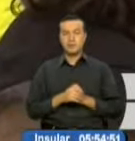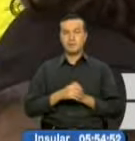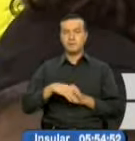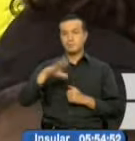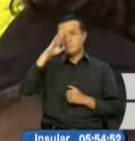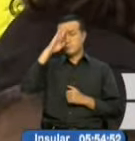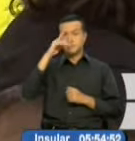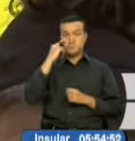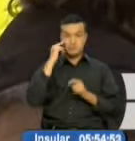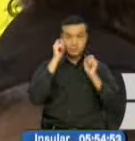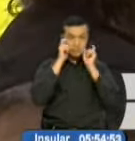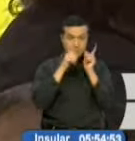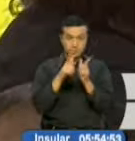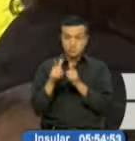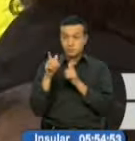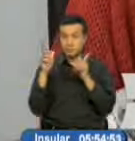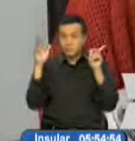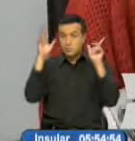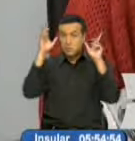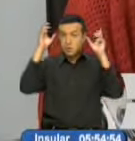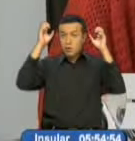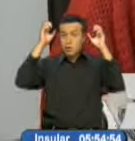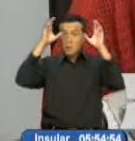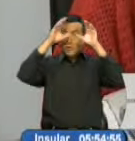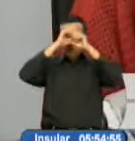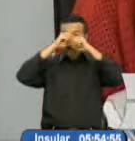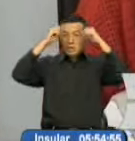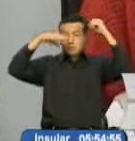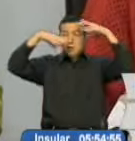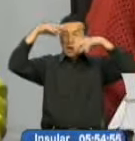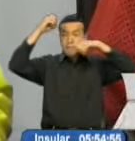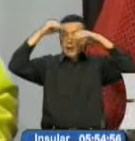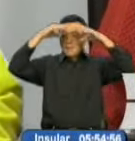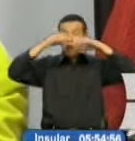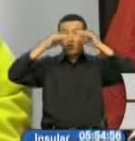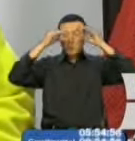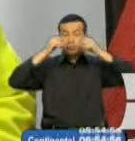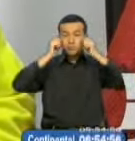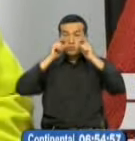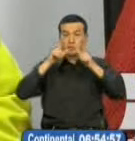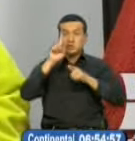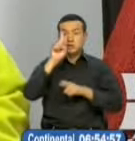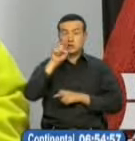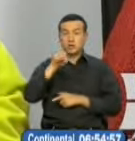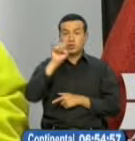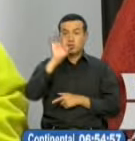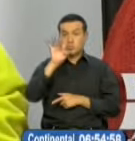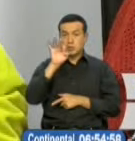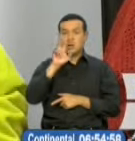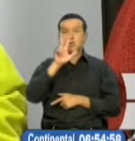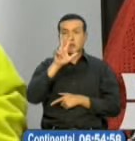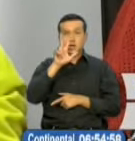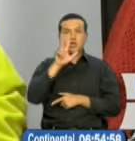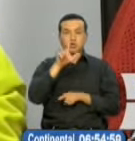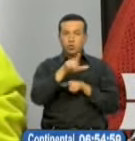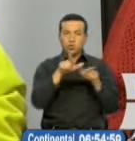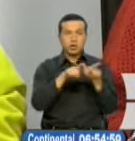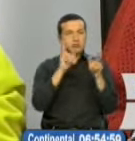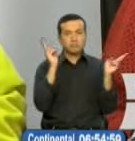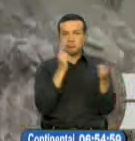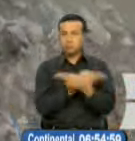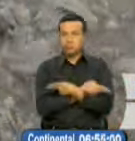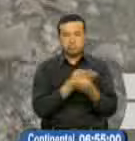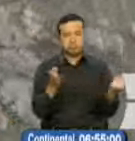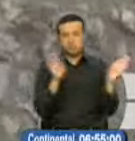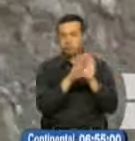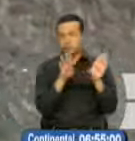mantuvo controles en locales nocturnos. Controlaron 109 locales, 3 locales fueron clausurados durante este